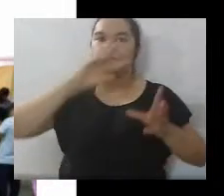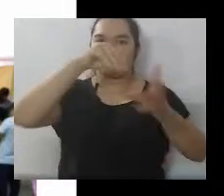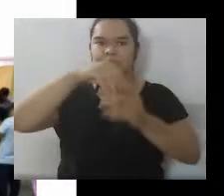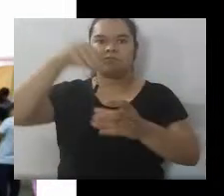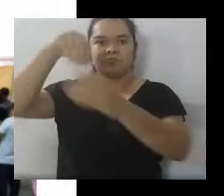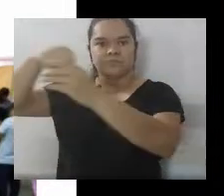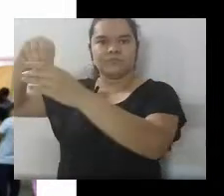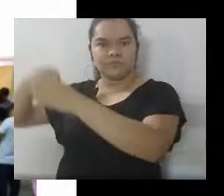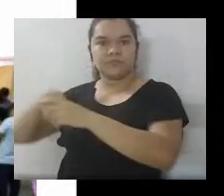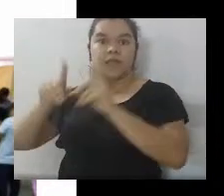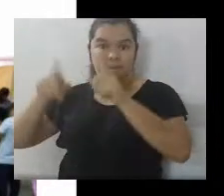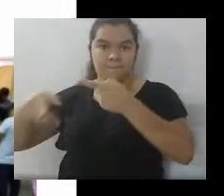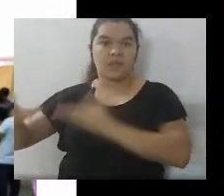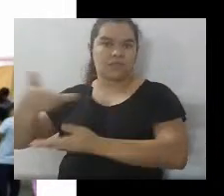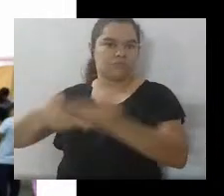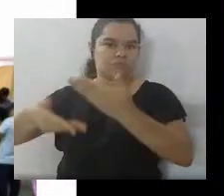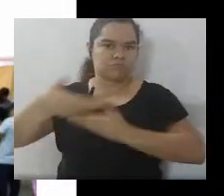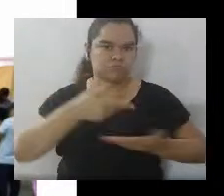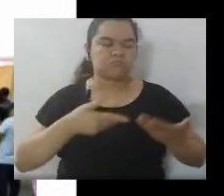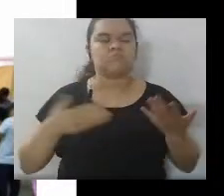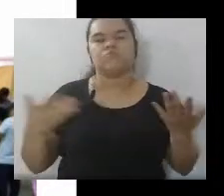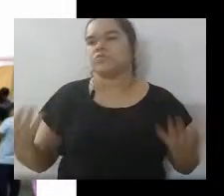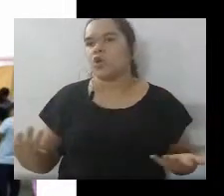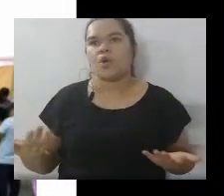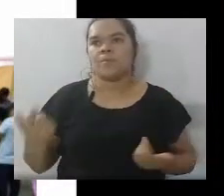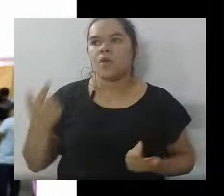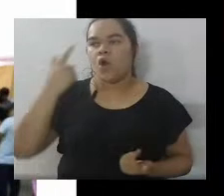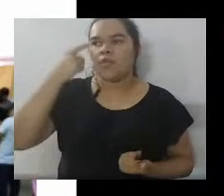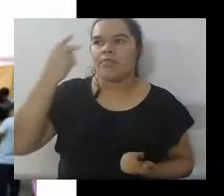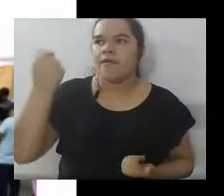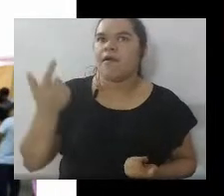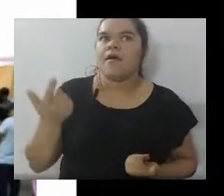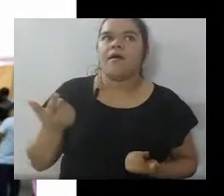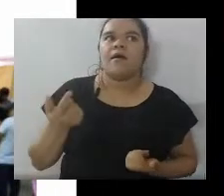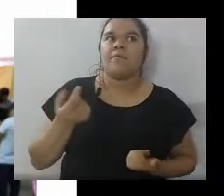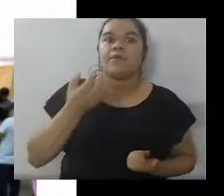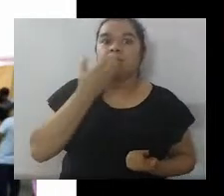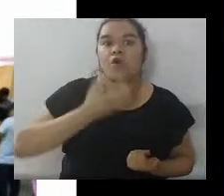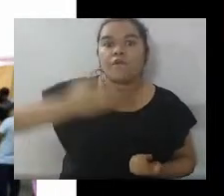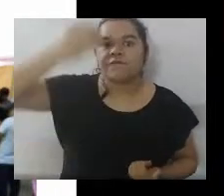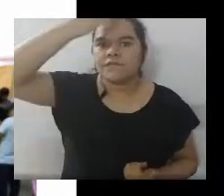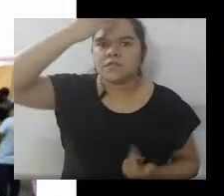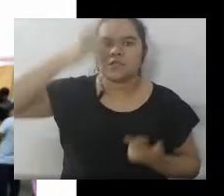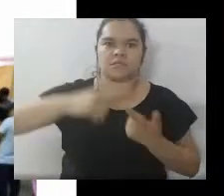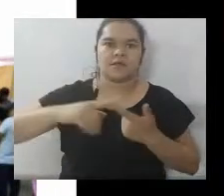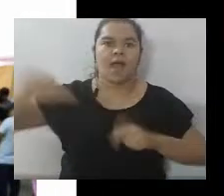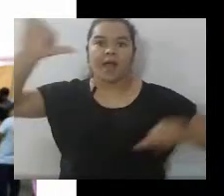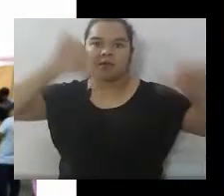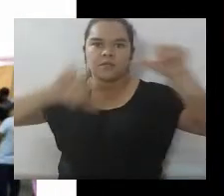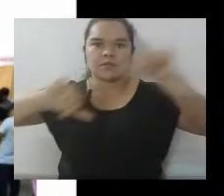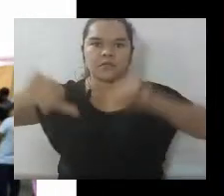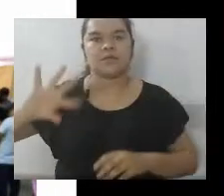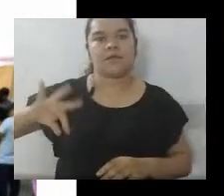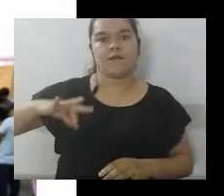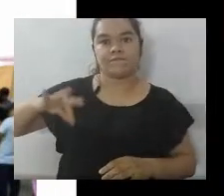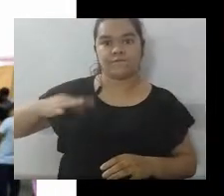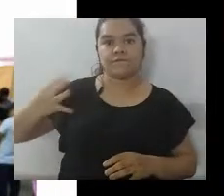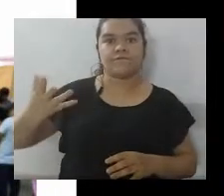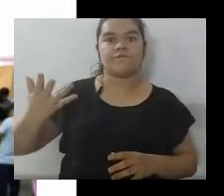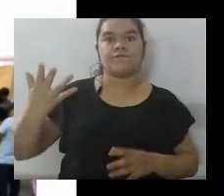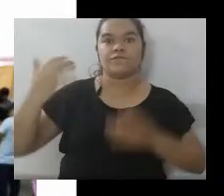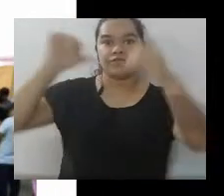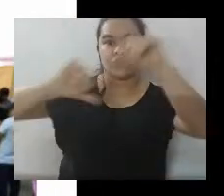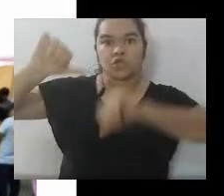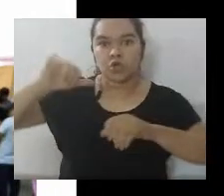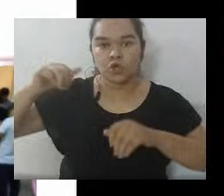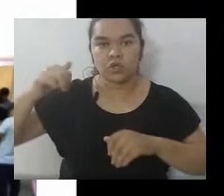graduados, pueden participar tanto con la línea de la física, de la química, de la biología, junto